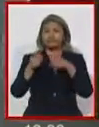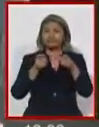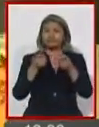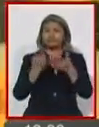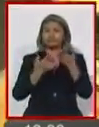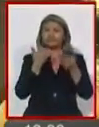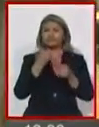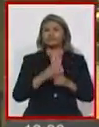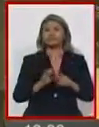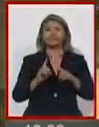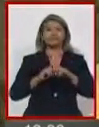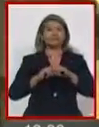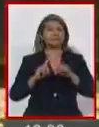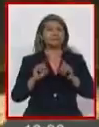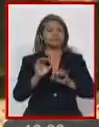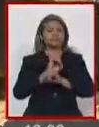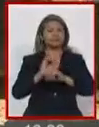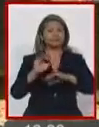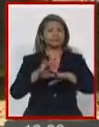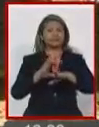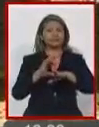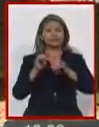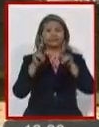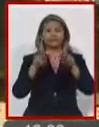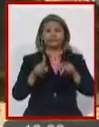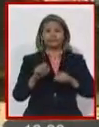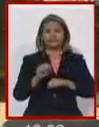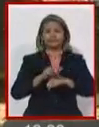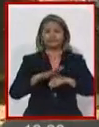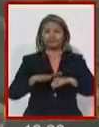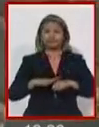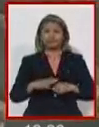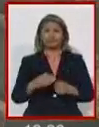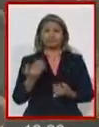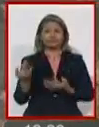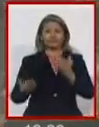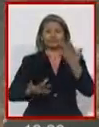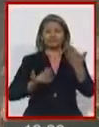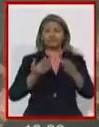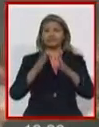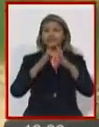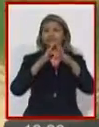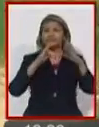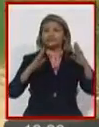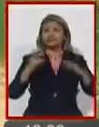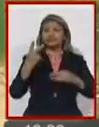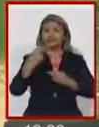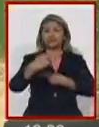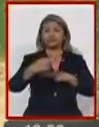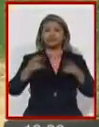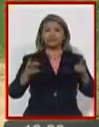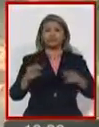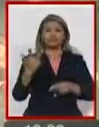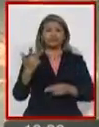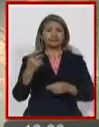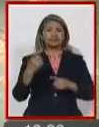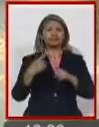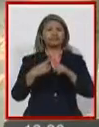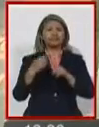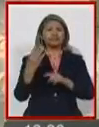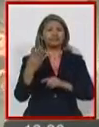la situación, afortunadamente nadie salió herido. Podemos constatar un incendio de tipo estructural de 2 ambientes de